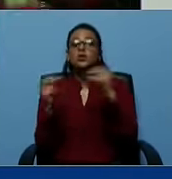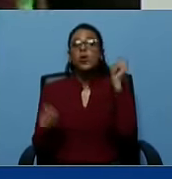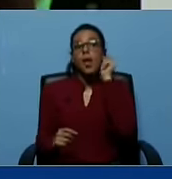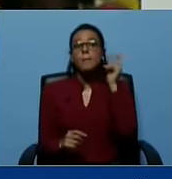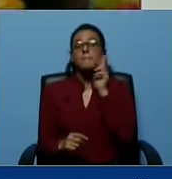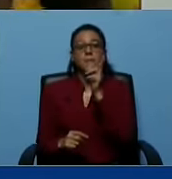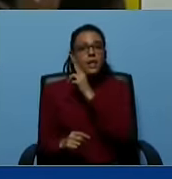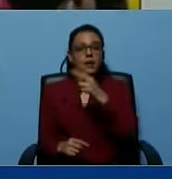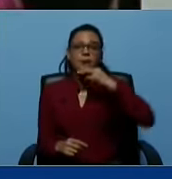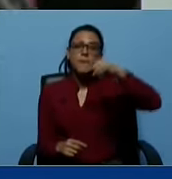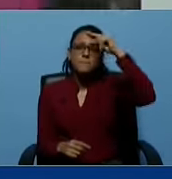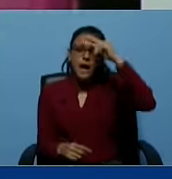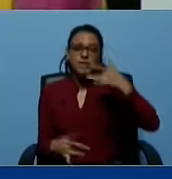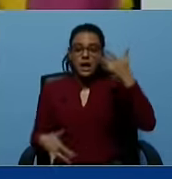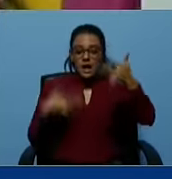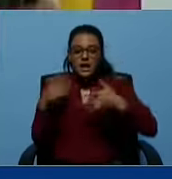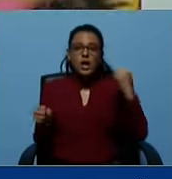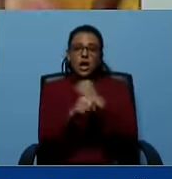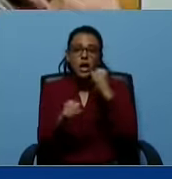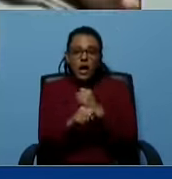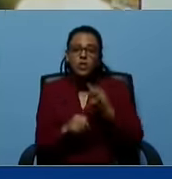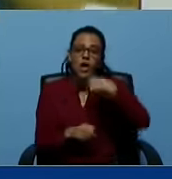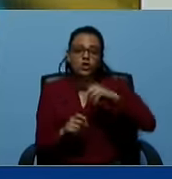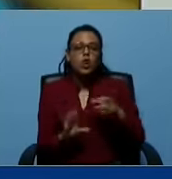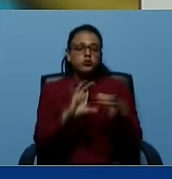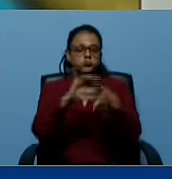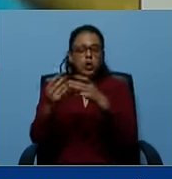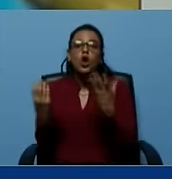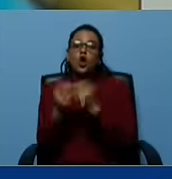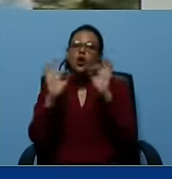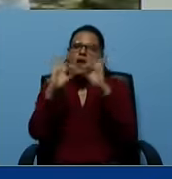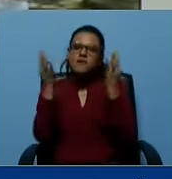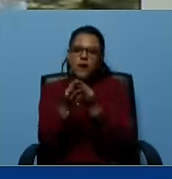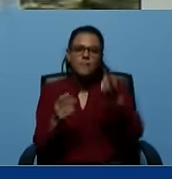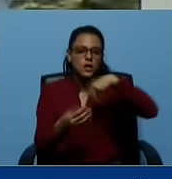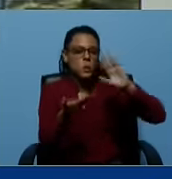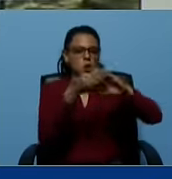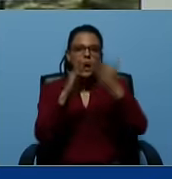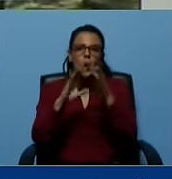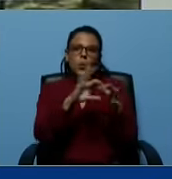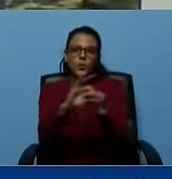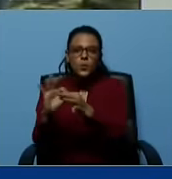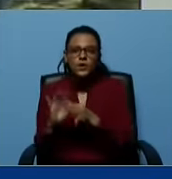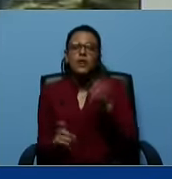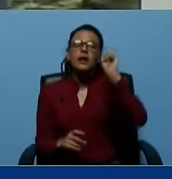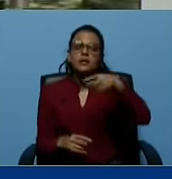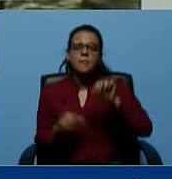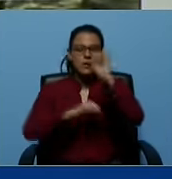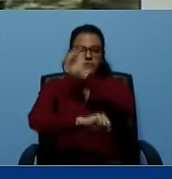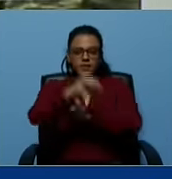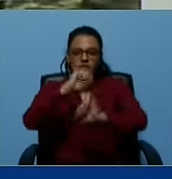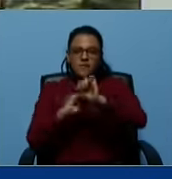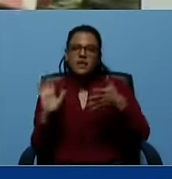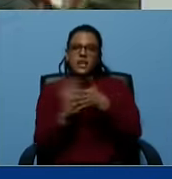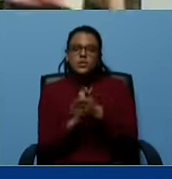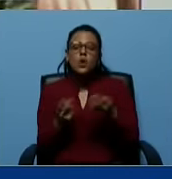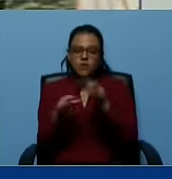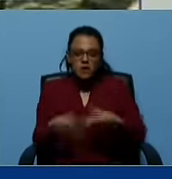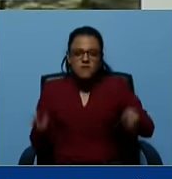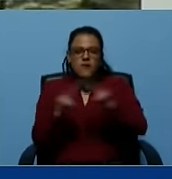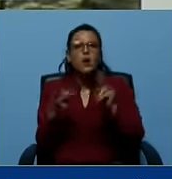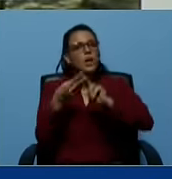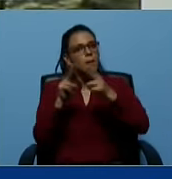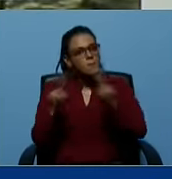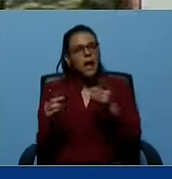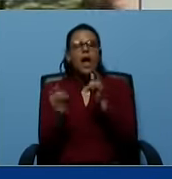padres, recreadores, involucra a toda la familia, involucra a toda la comunidad y defiende justamente esos valores de paz, de